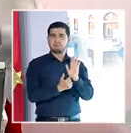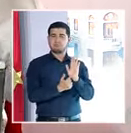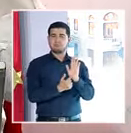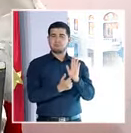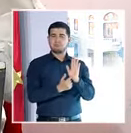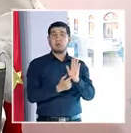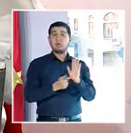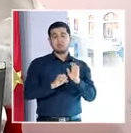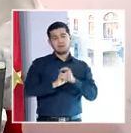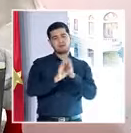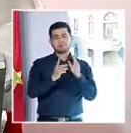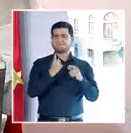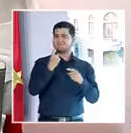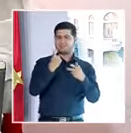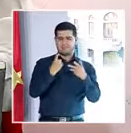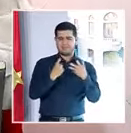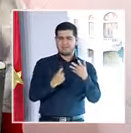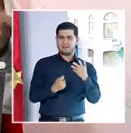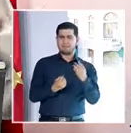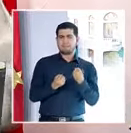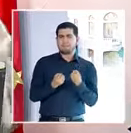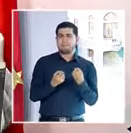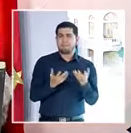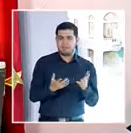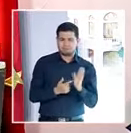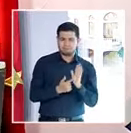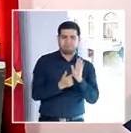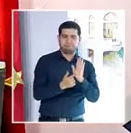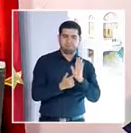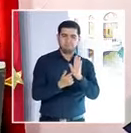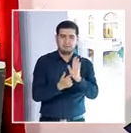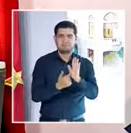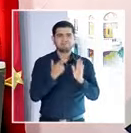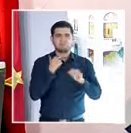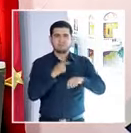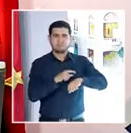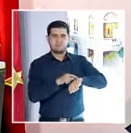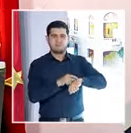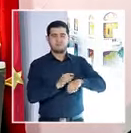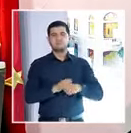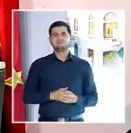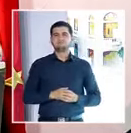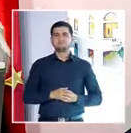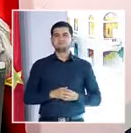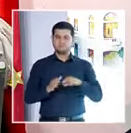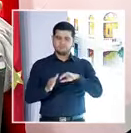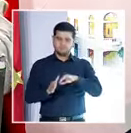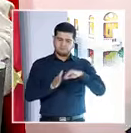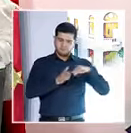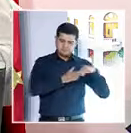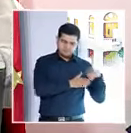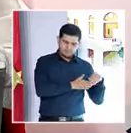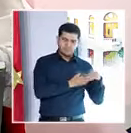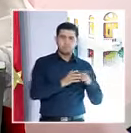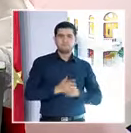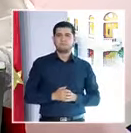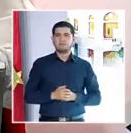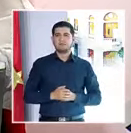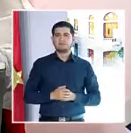Muchos más quisiéramos hacerlo. Como les decía, en materia deportiva, por ejemplo, ¿cómo